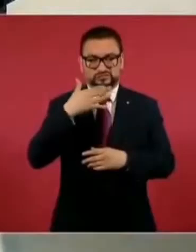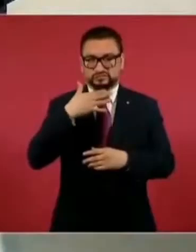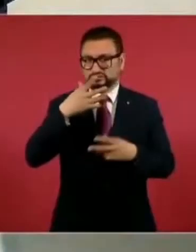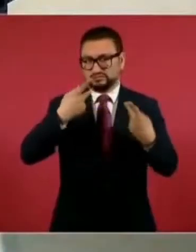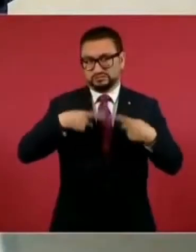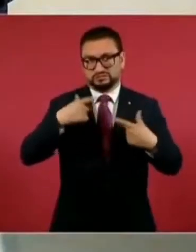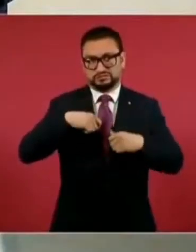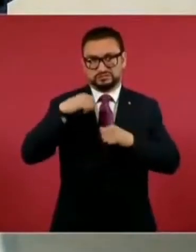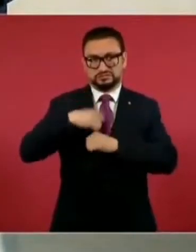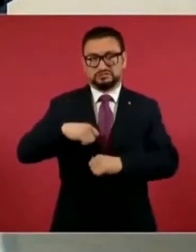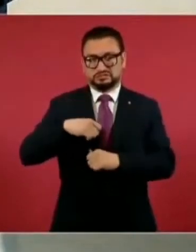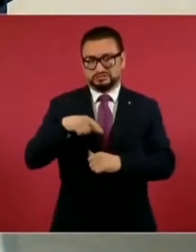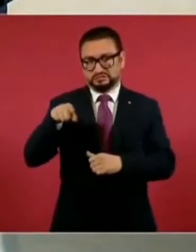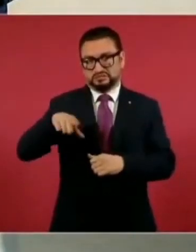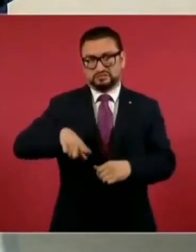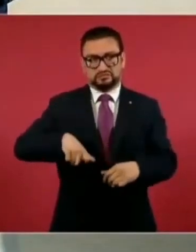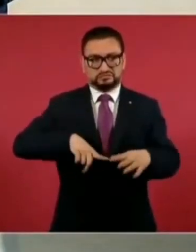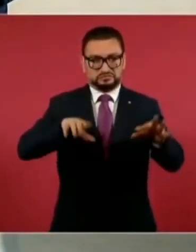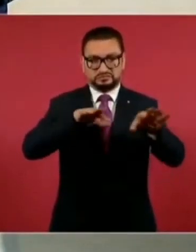funcionarios.